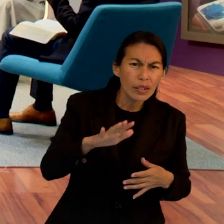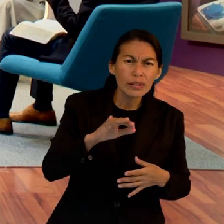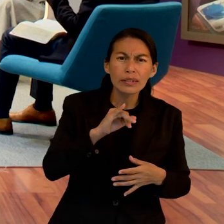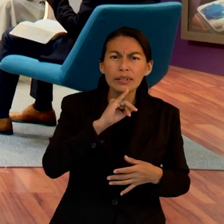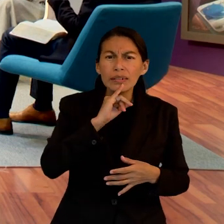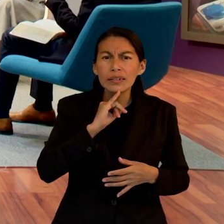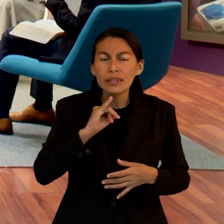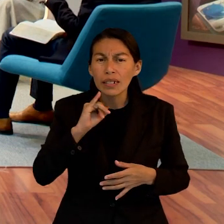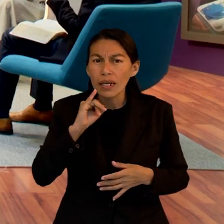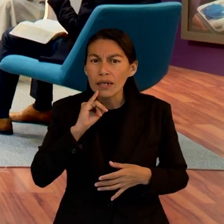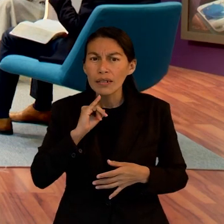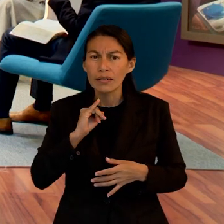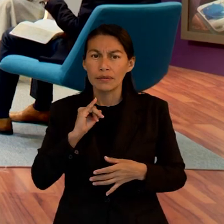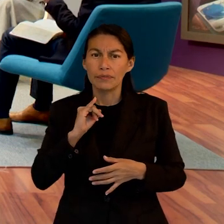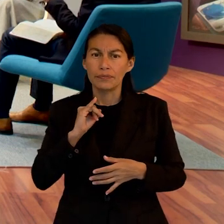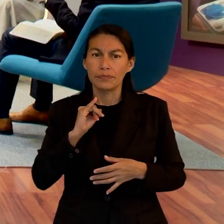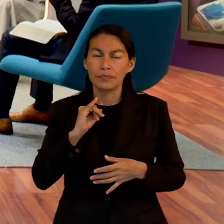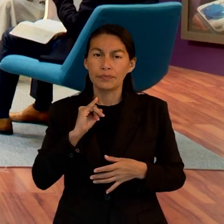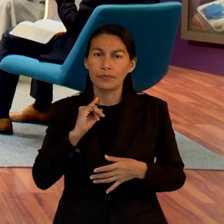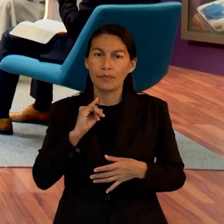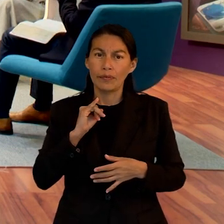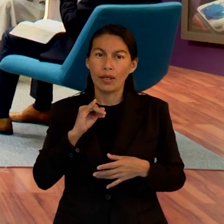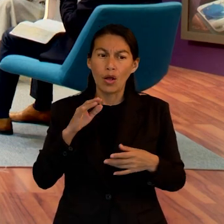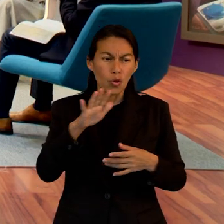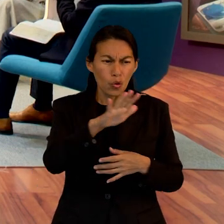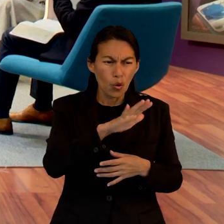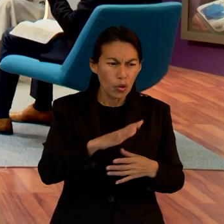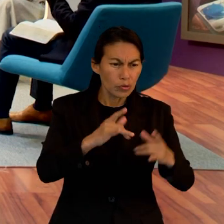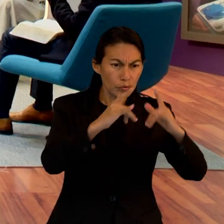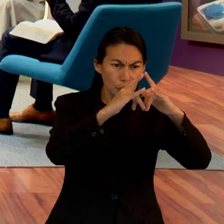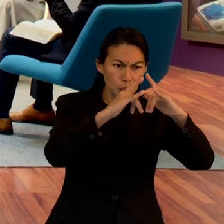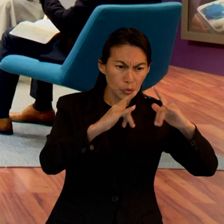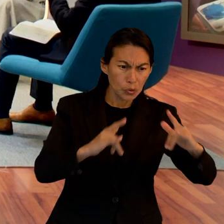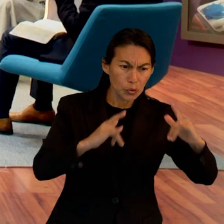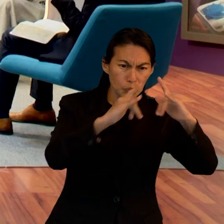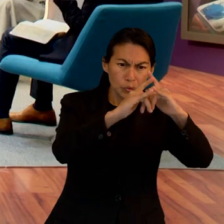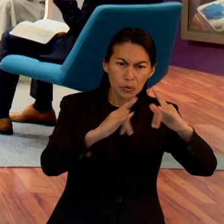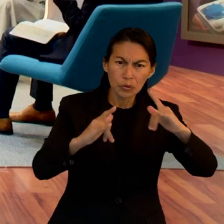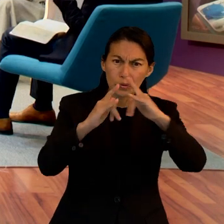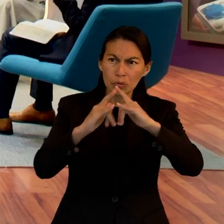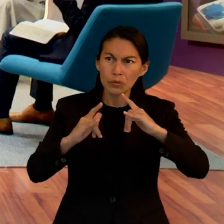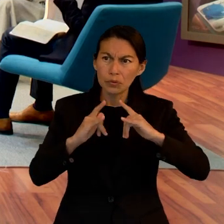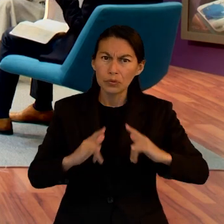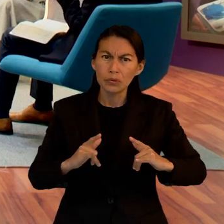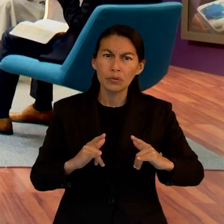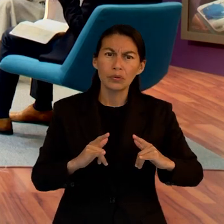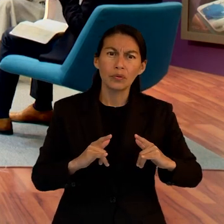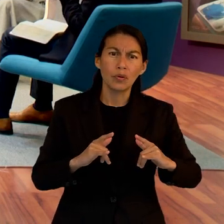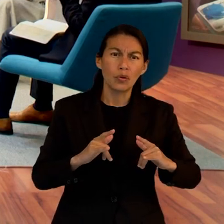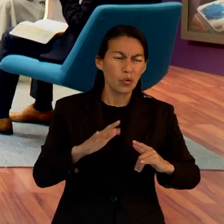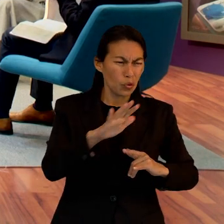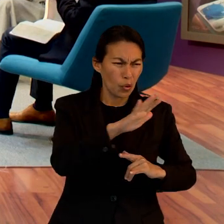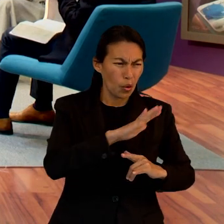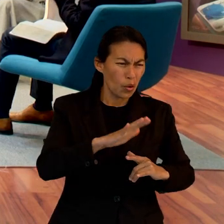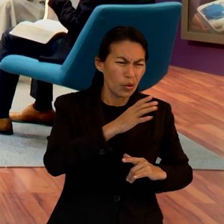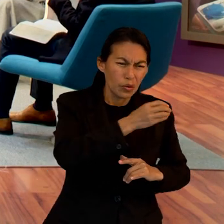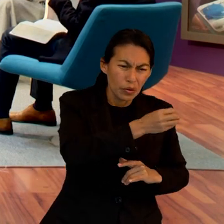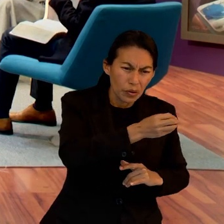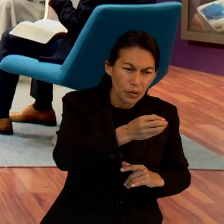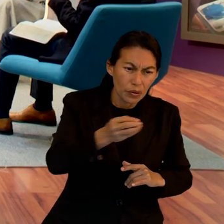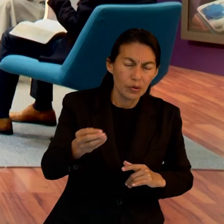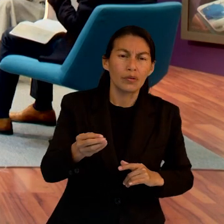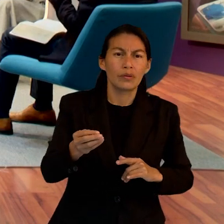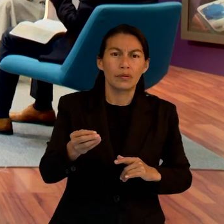pueblo israel ya armada y bien interesante como el el pueblo israel acampaba había una un orden estricto